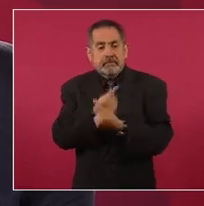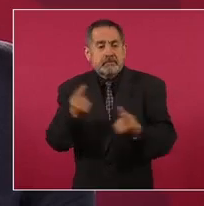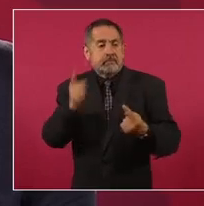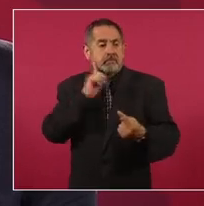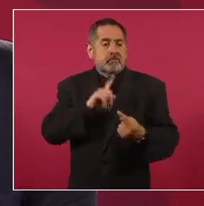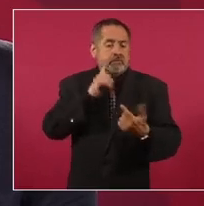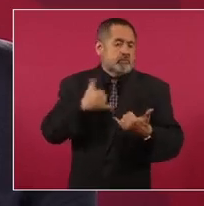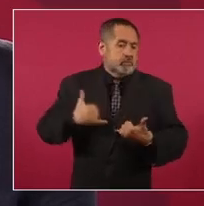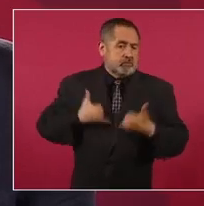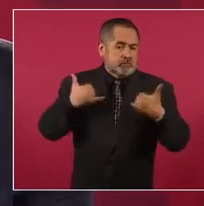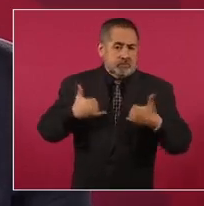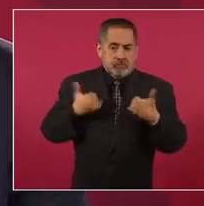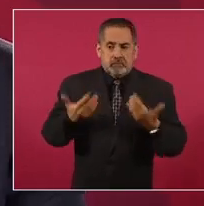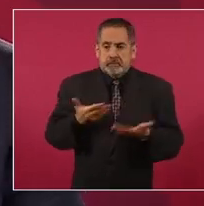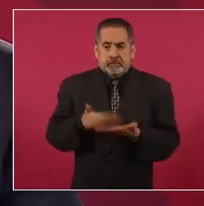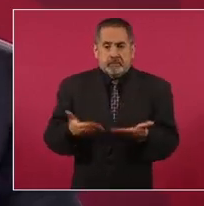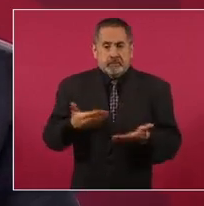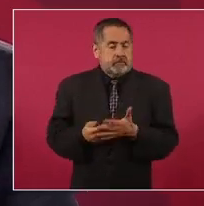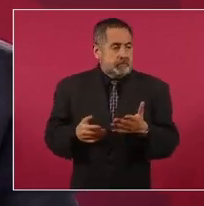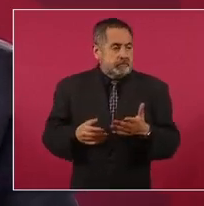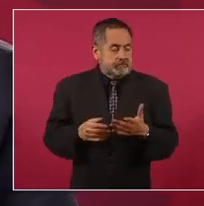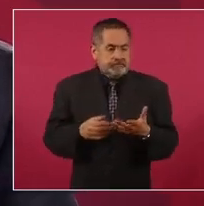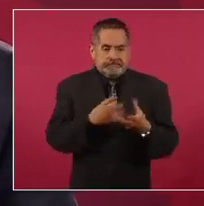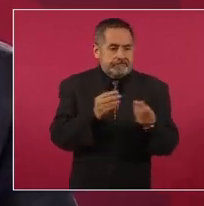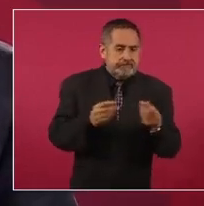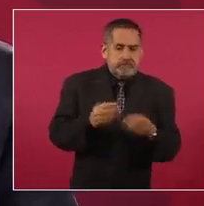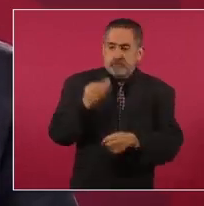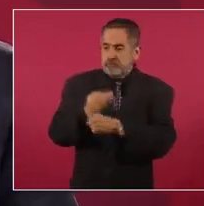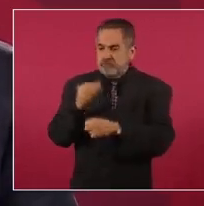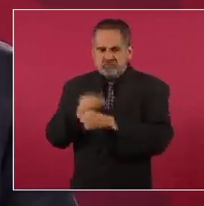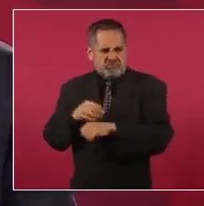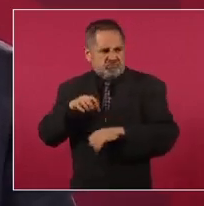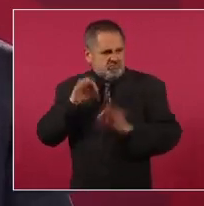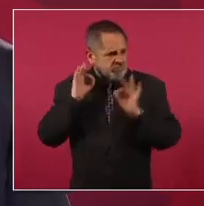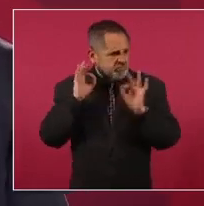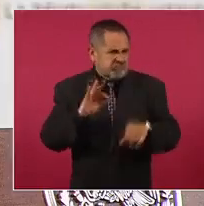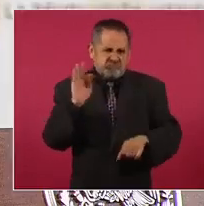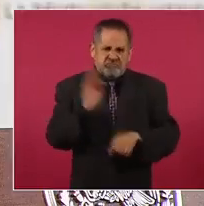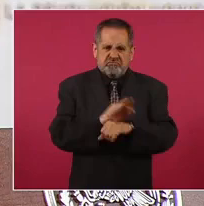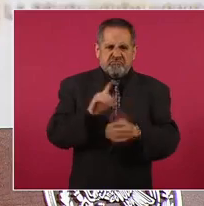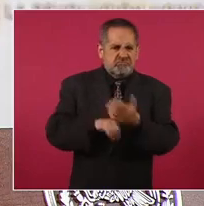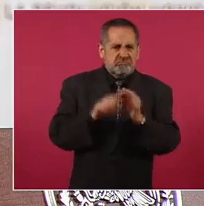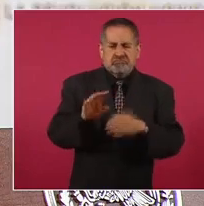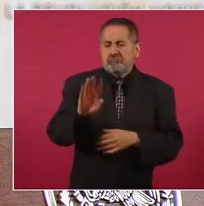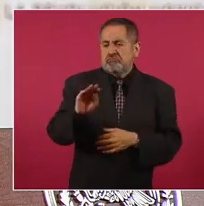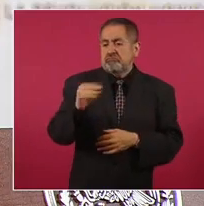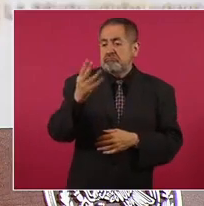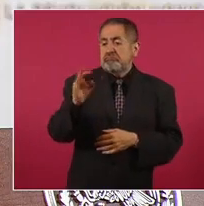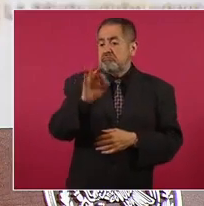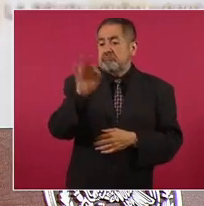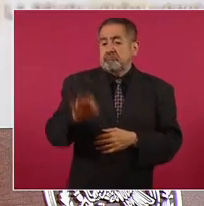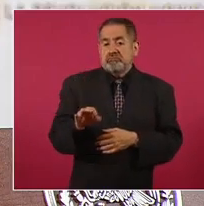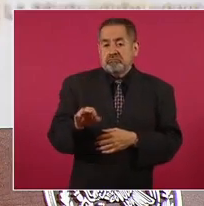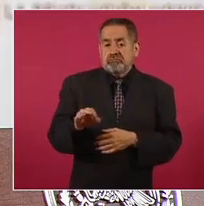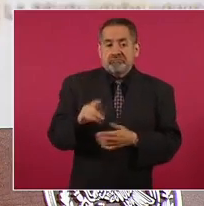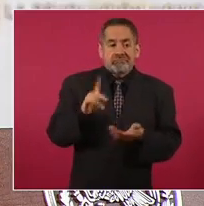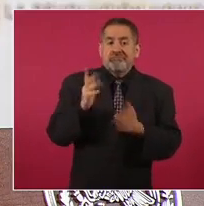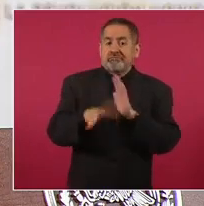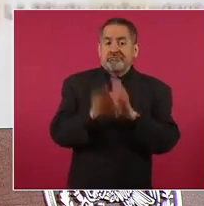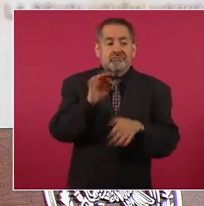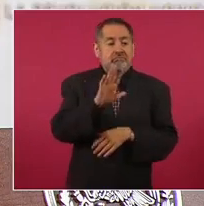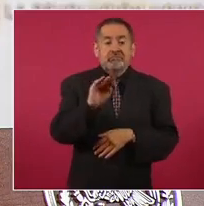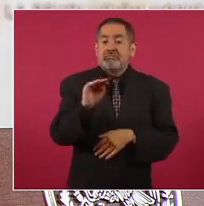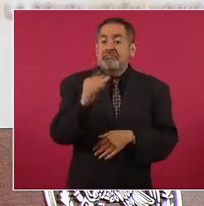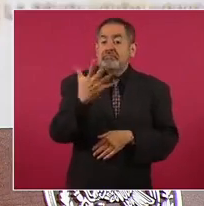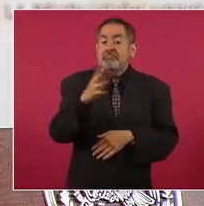mujeres, que a la fecha tiene una eficacia de 94% en encontrar a 95 mujeres que